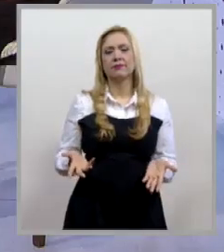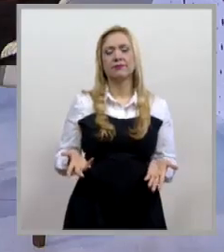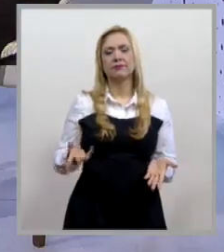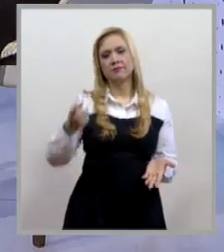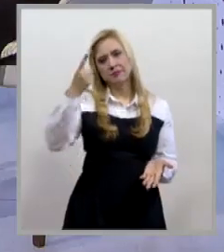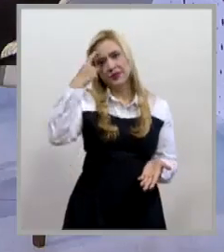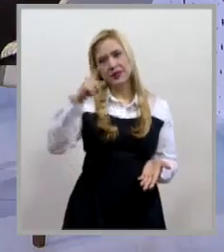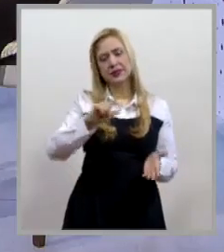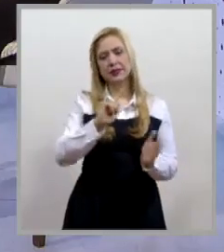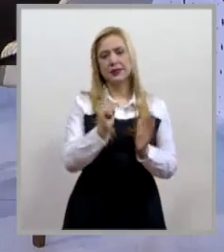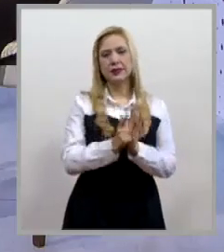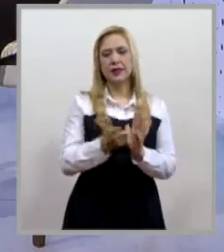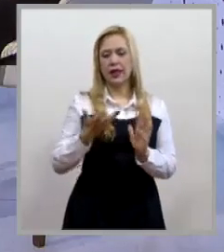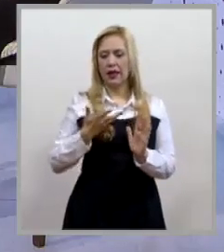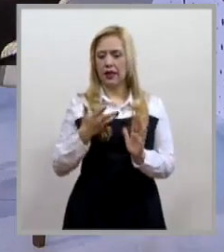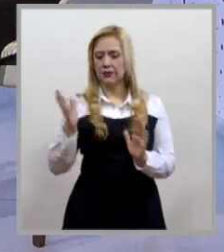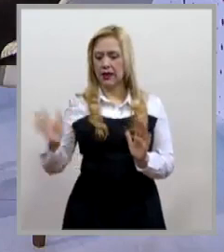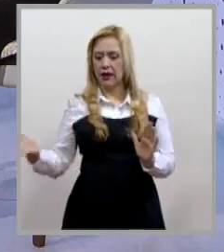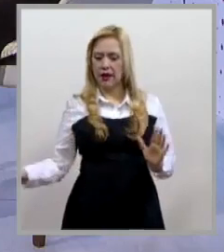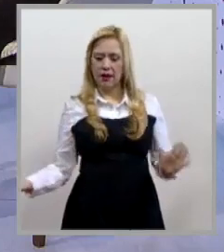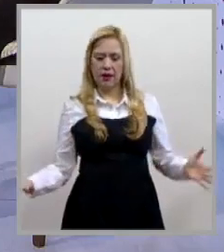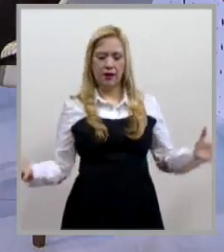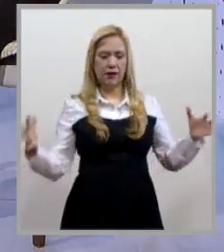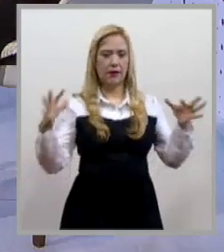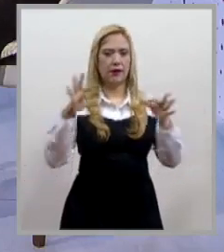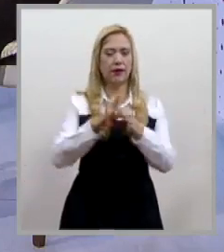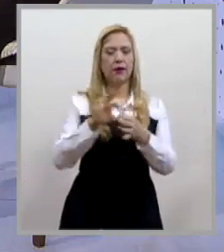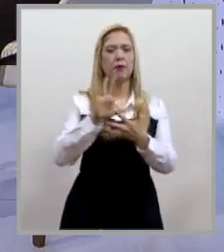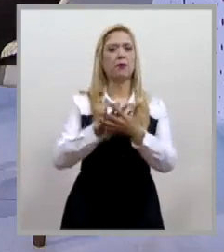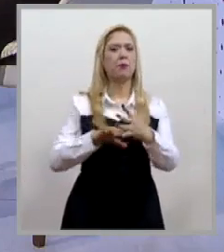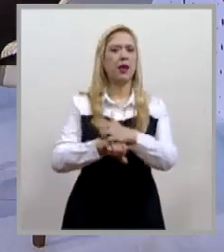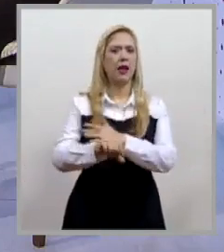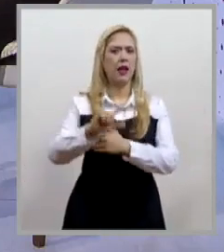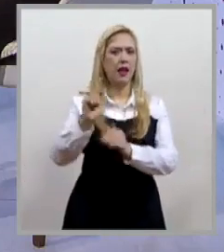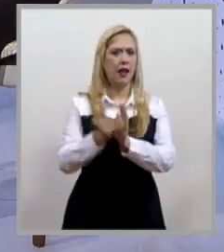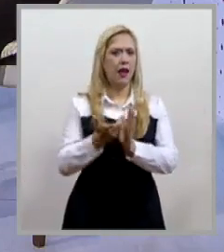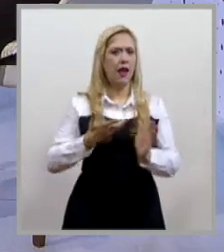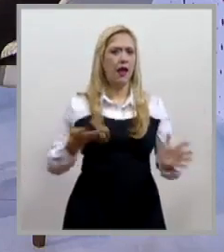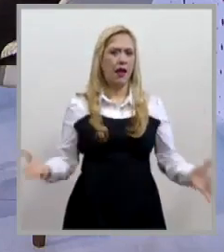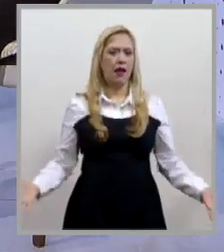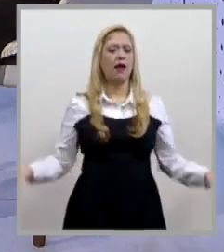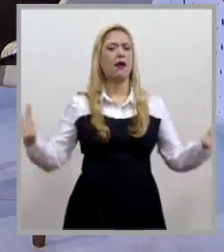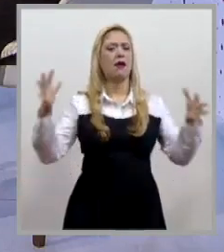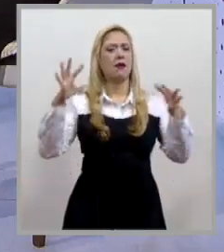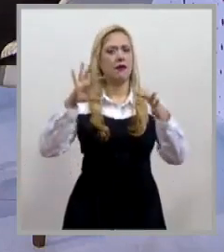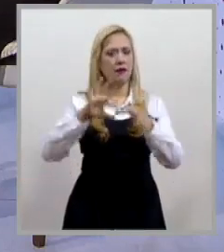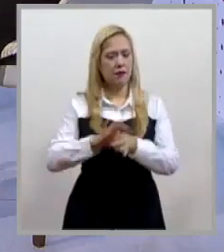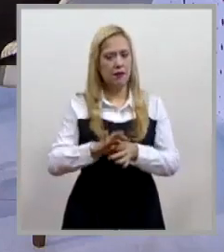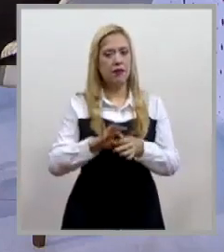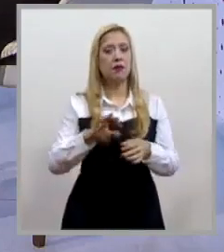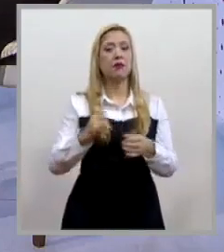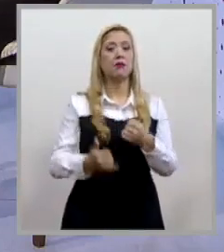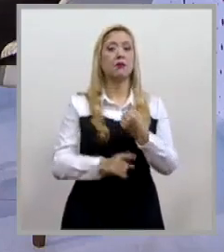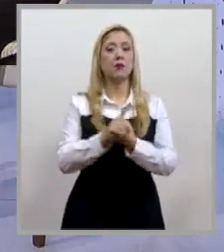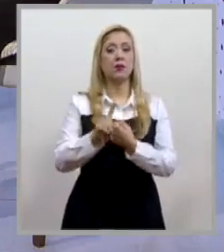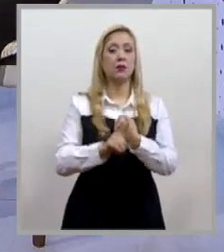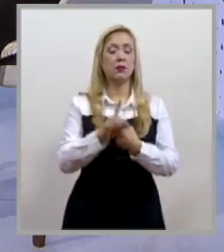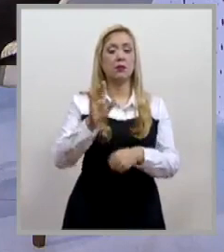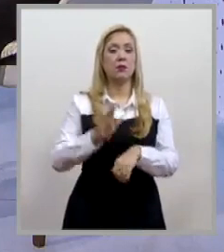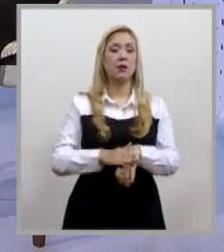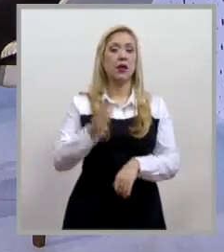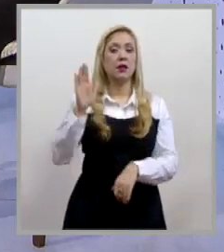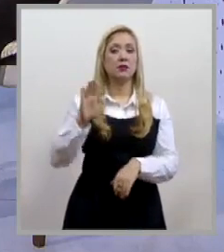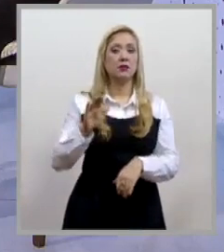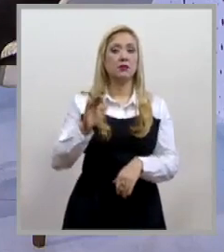materializando con las leyes existentes, con los tipos penales existentes, sino que todavía hay problemáticas más allá del tema